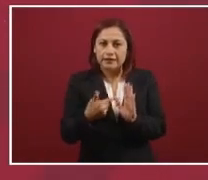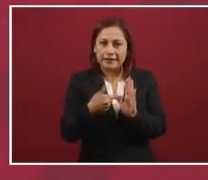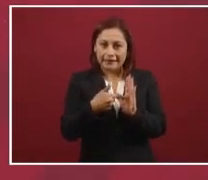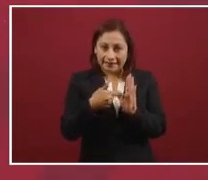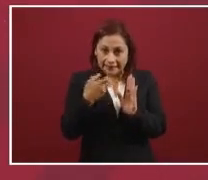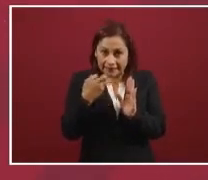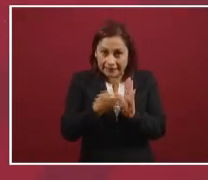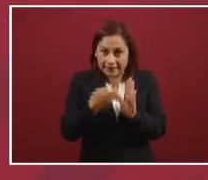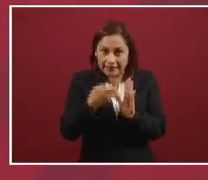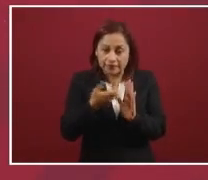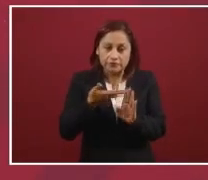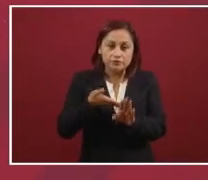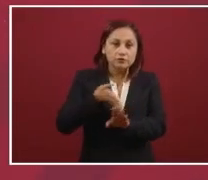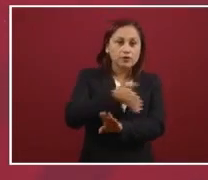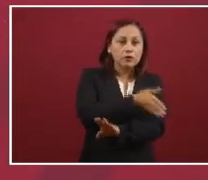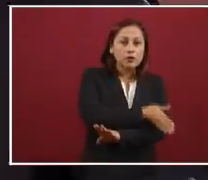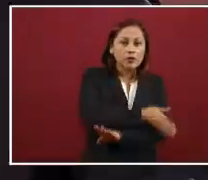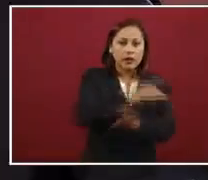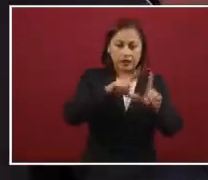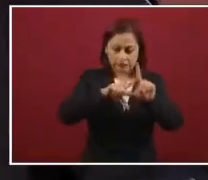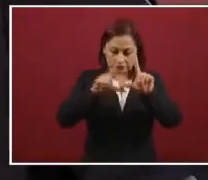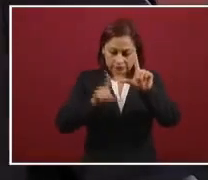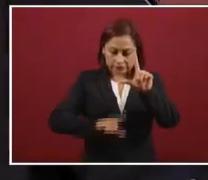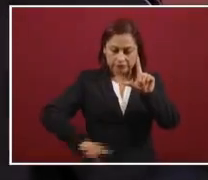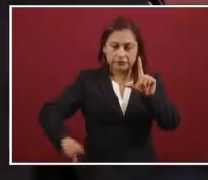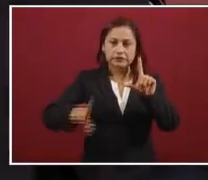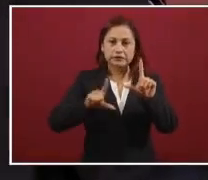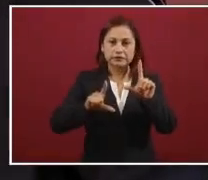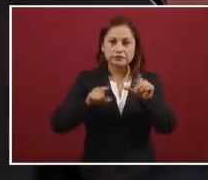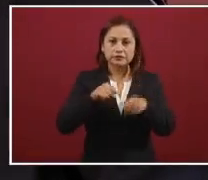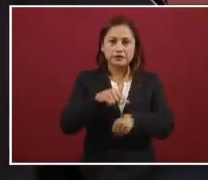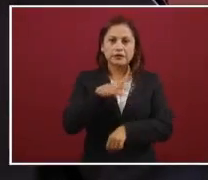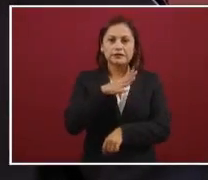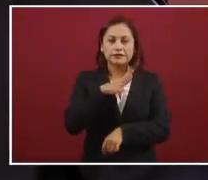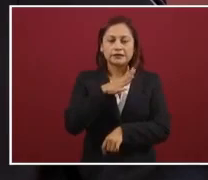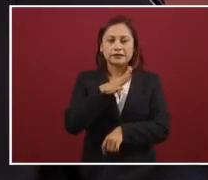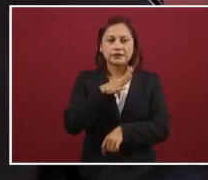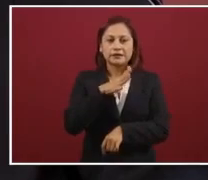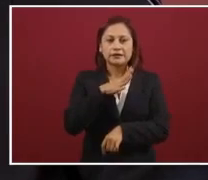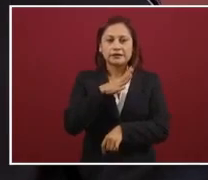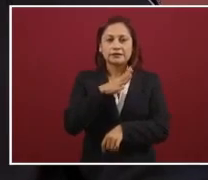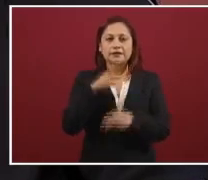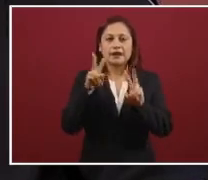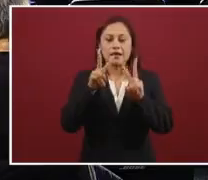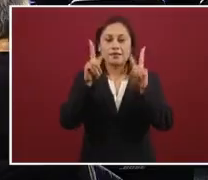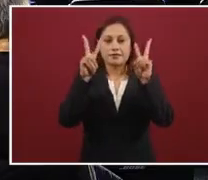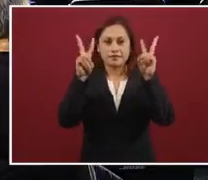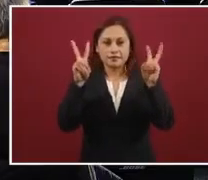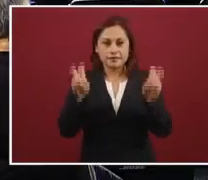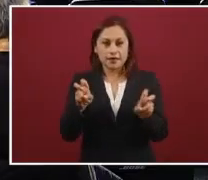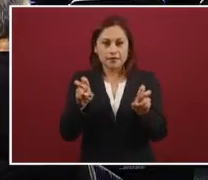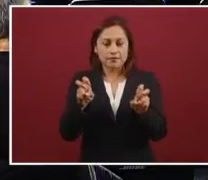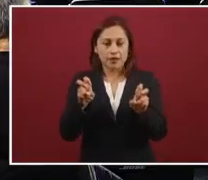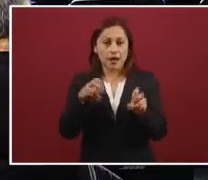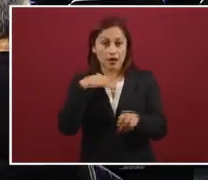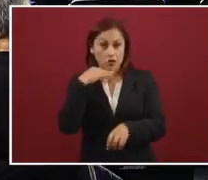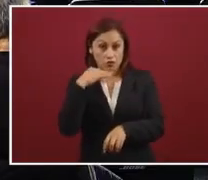nacional en el periodo neoliberal el tema de la corrupción.